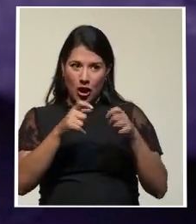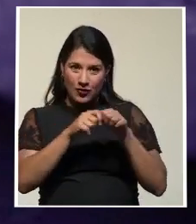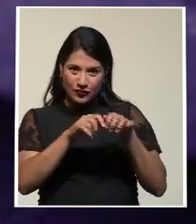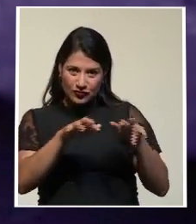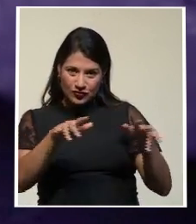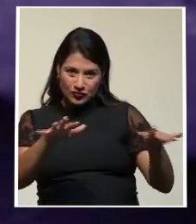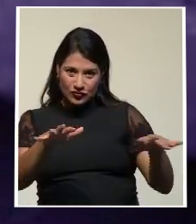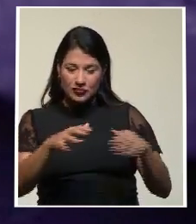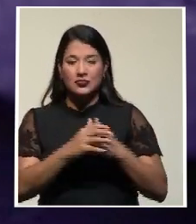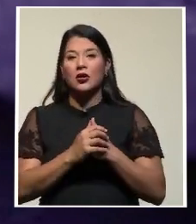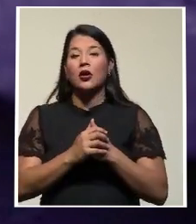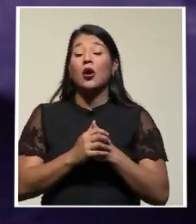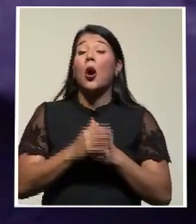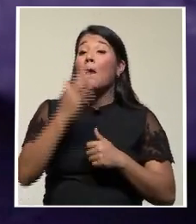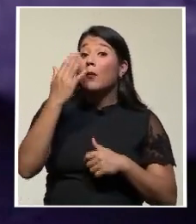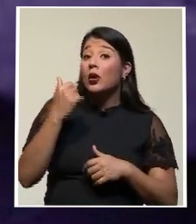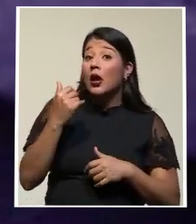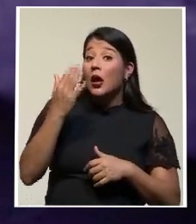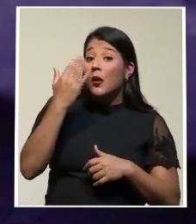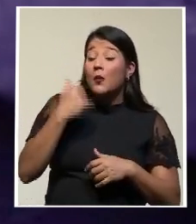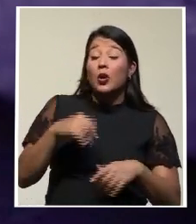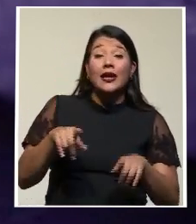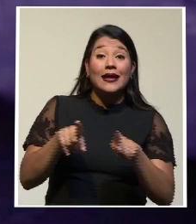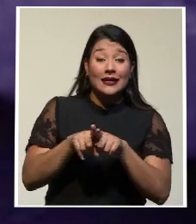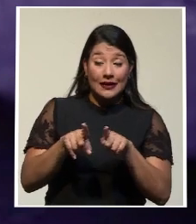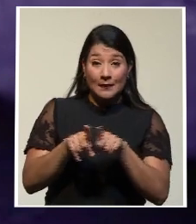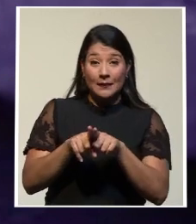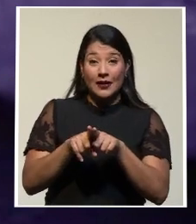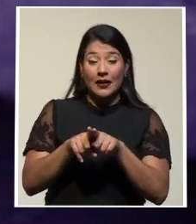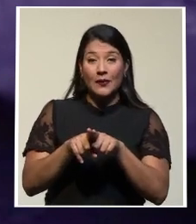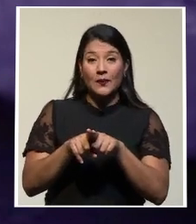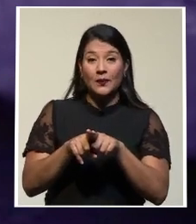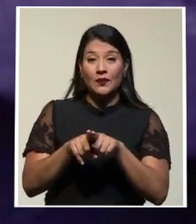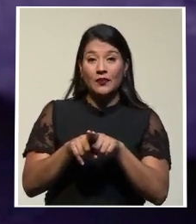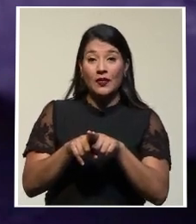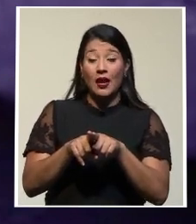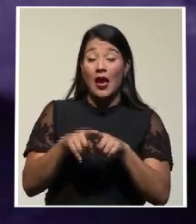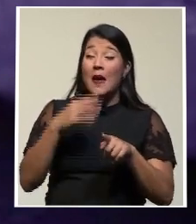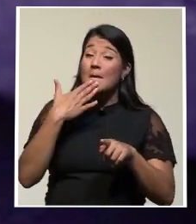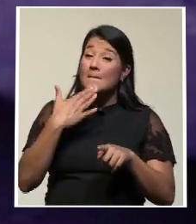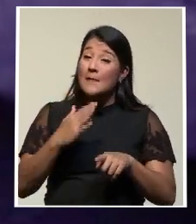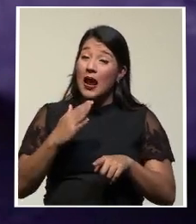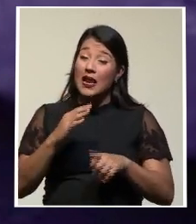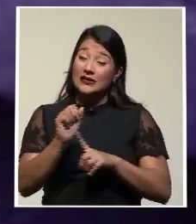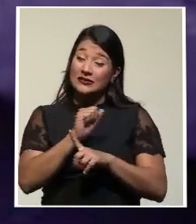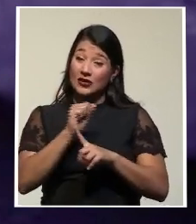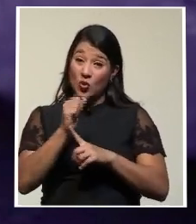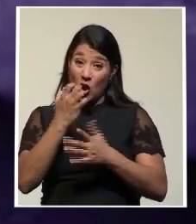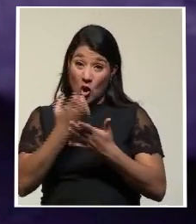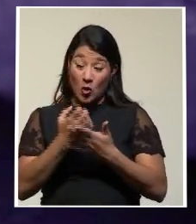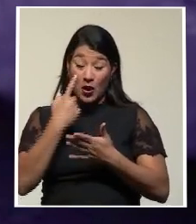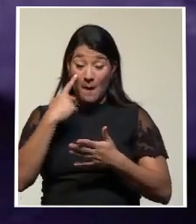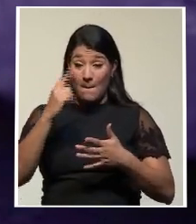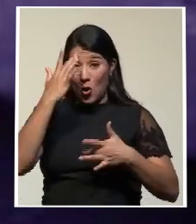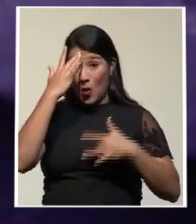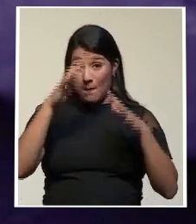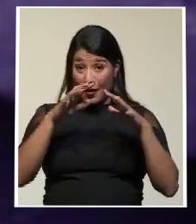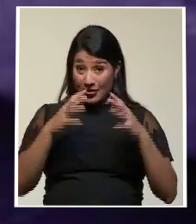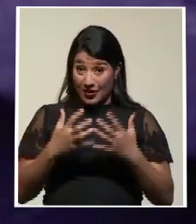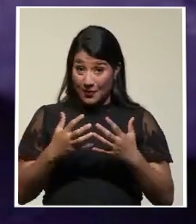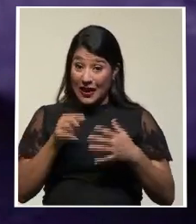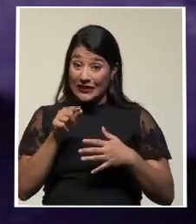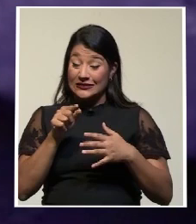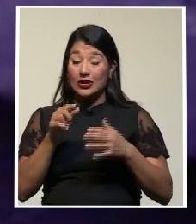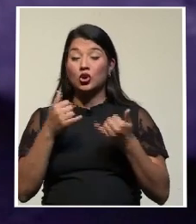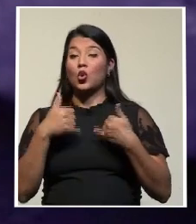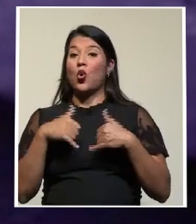a ser endémica, porque también las malas condiciones económicas derivadas de la pandemia pueden ser que